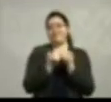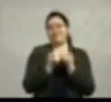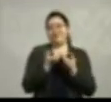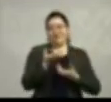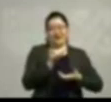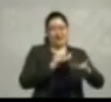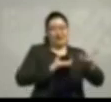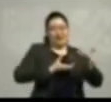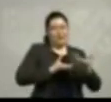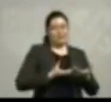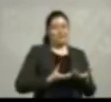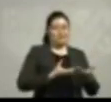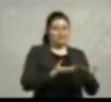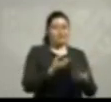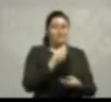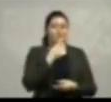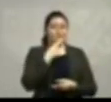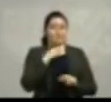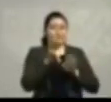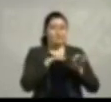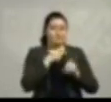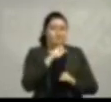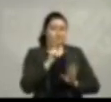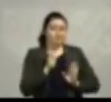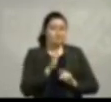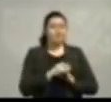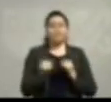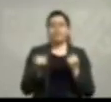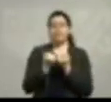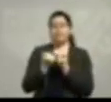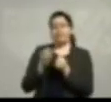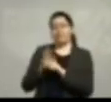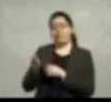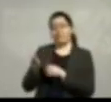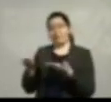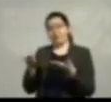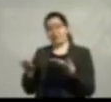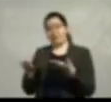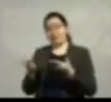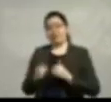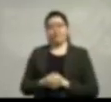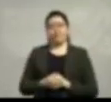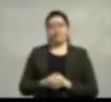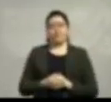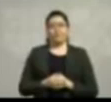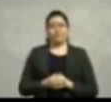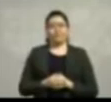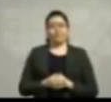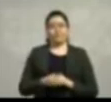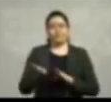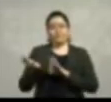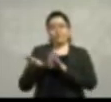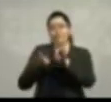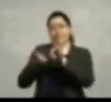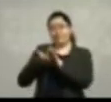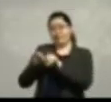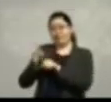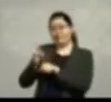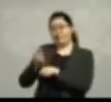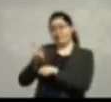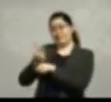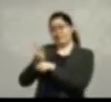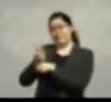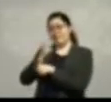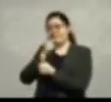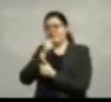comercio en vía pública, y al mismo tiempo, pues, que el trabajo de vigilancia que hacen